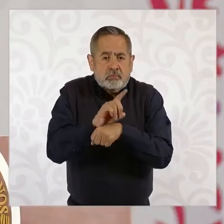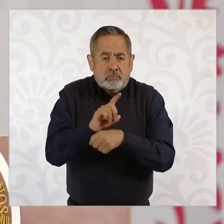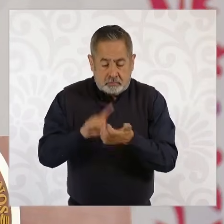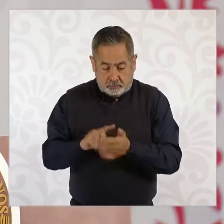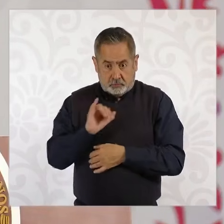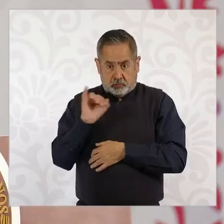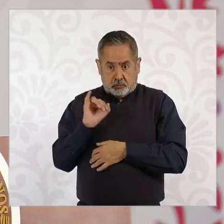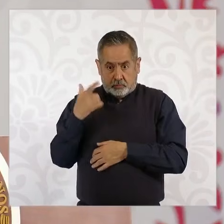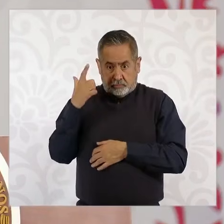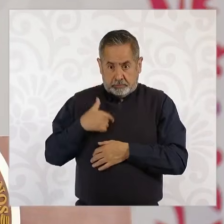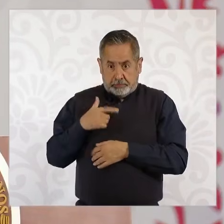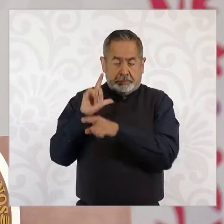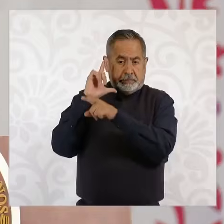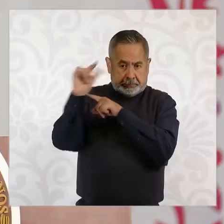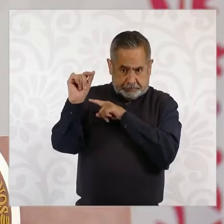en la noche.